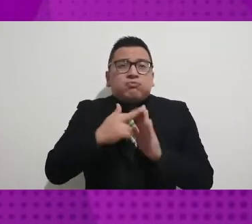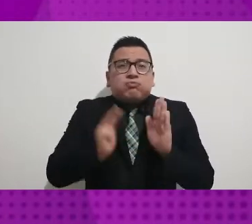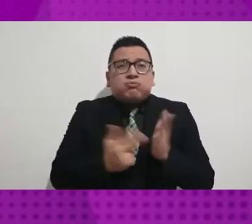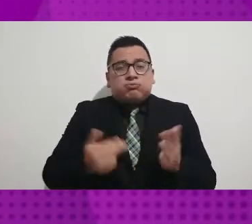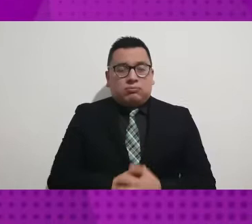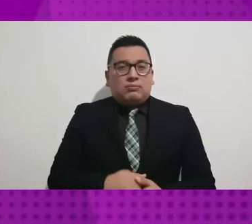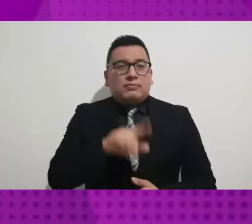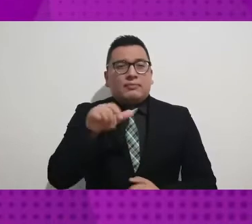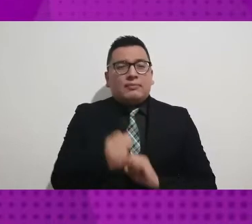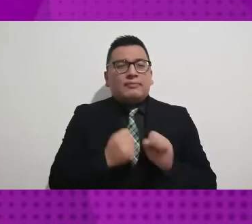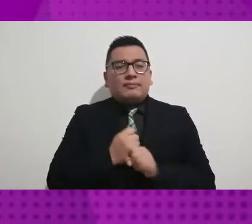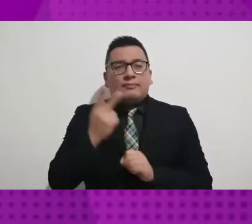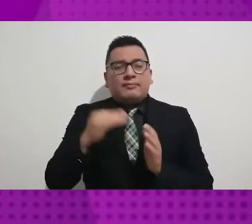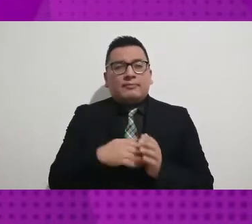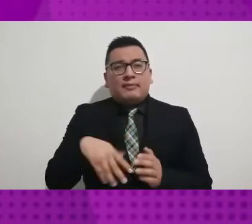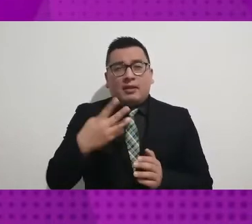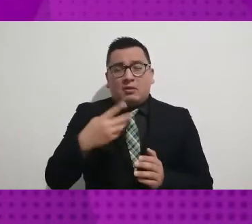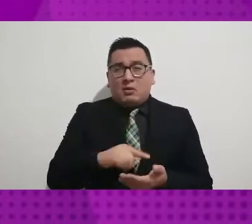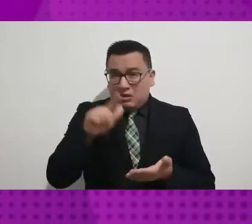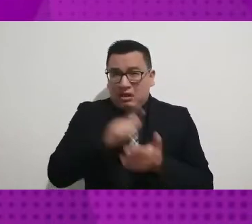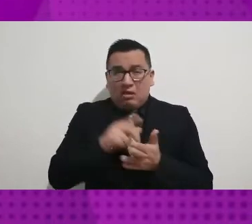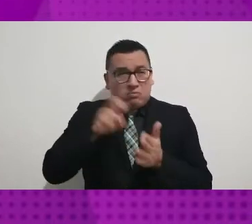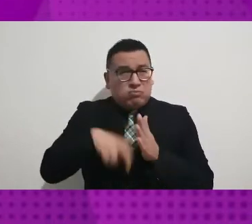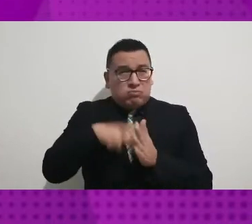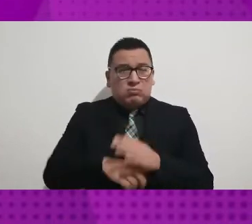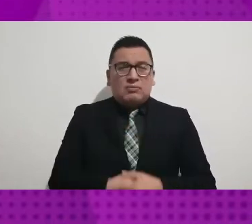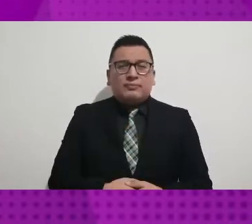una regulación. En 2014 hay una reforma